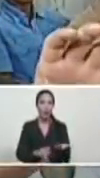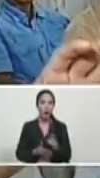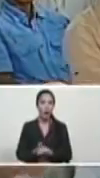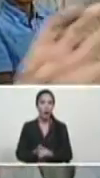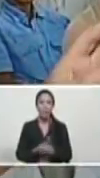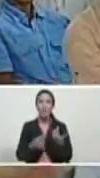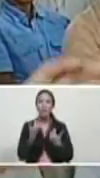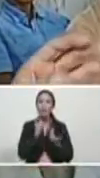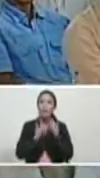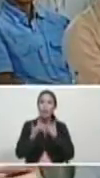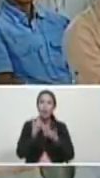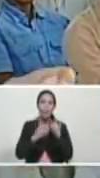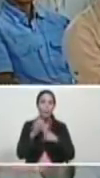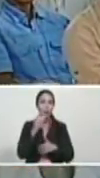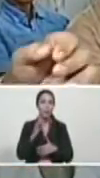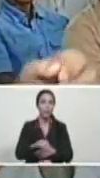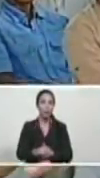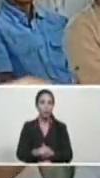huérfanas